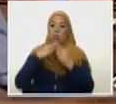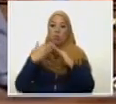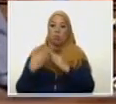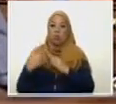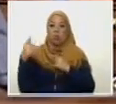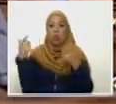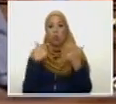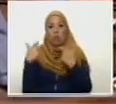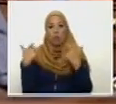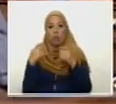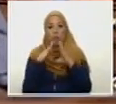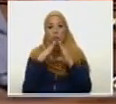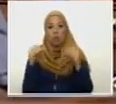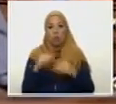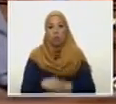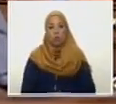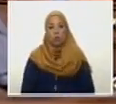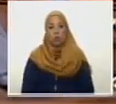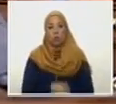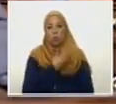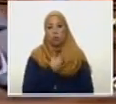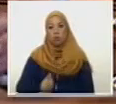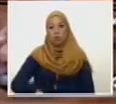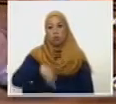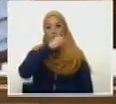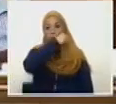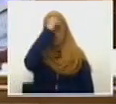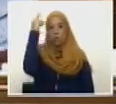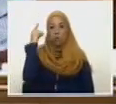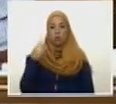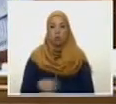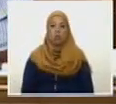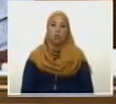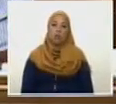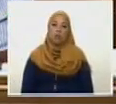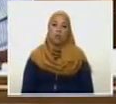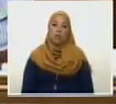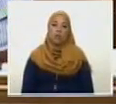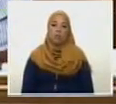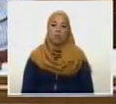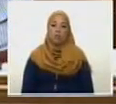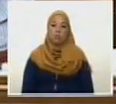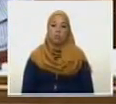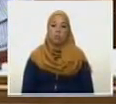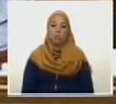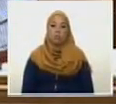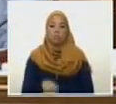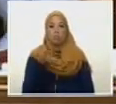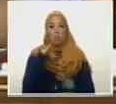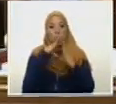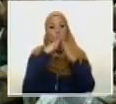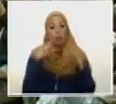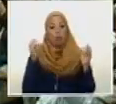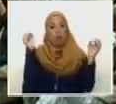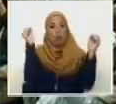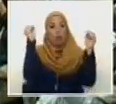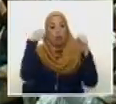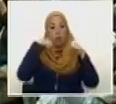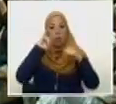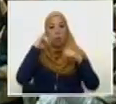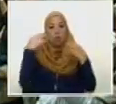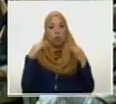del debate. Es todo, presidente. En consideración, la constituyente y los constituyentes que estén de acuerdo, cerraron la señal de